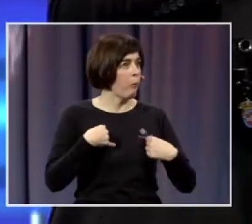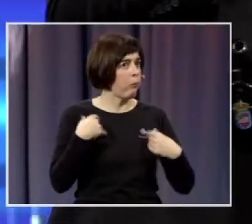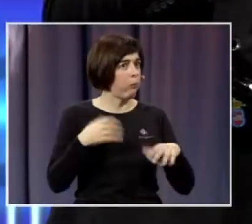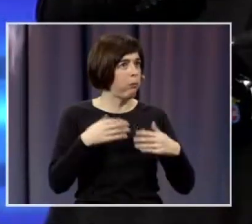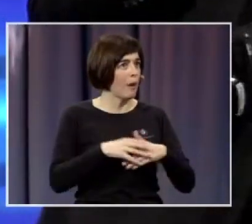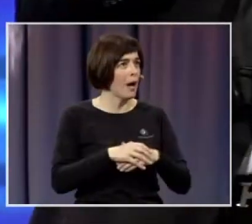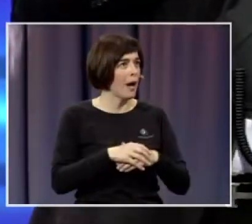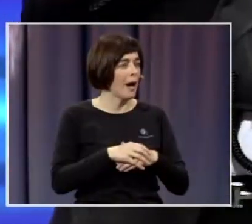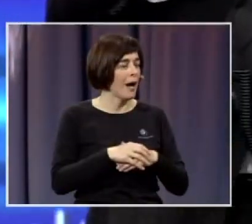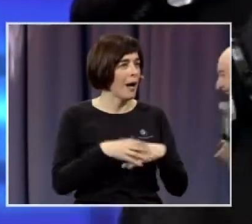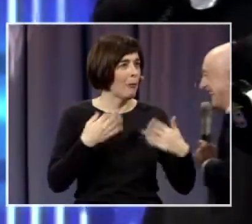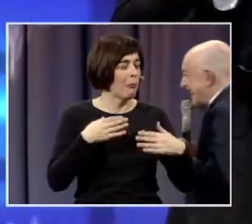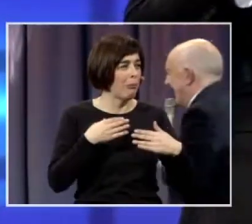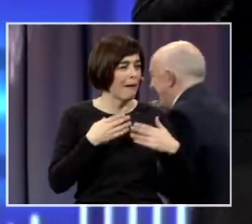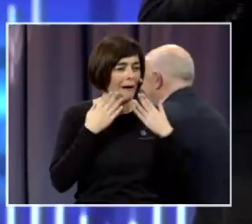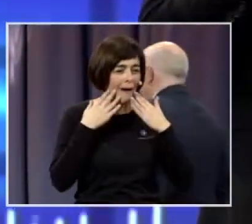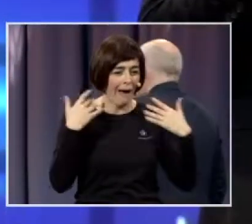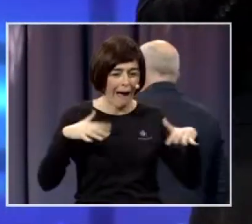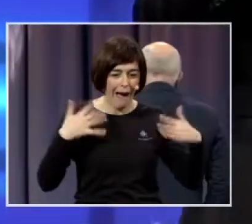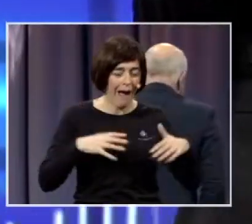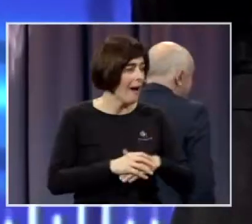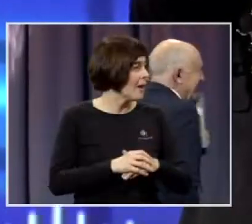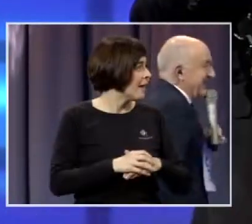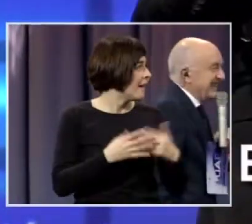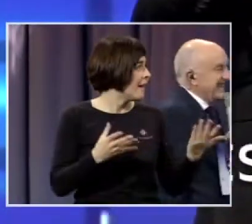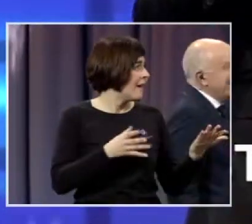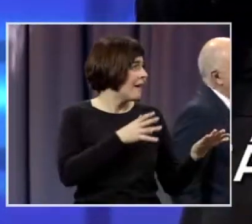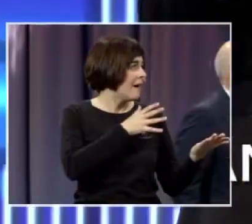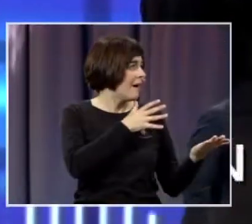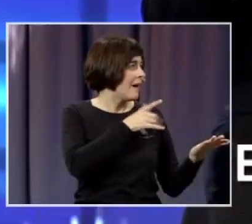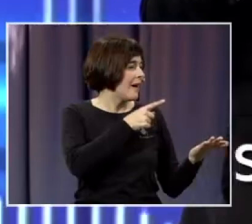qué barbaridad ahora explicaba